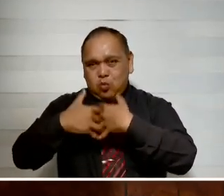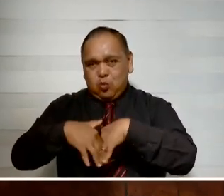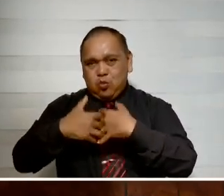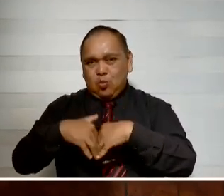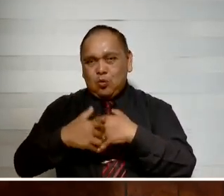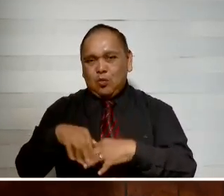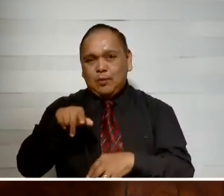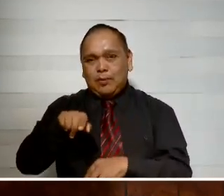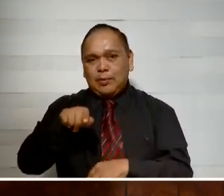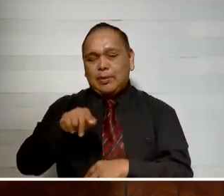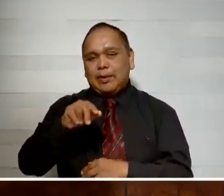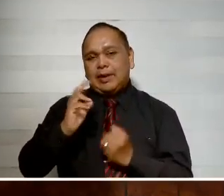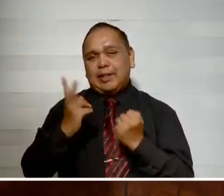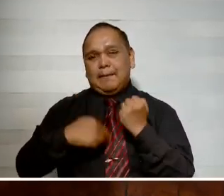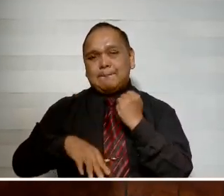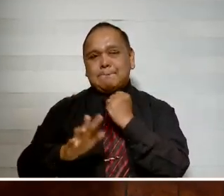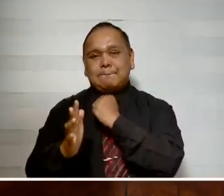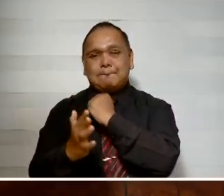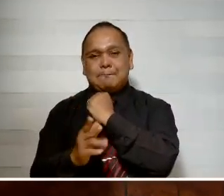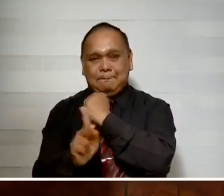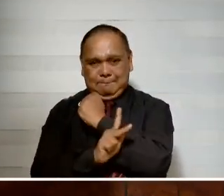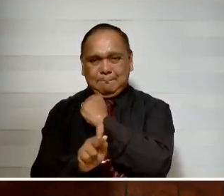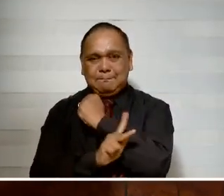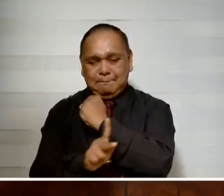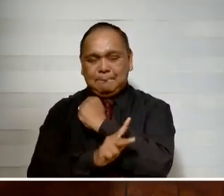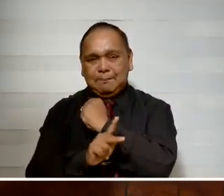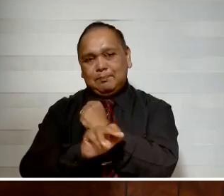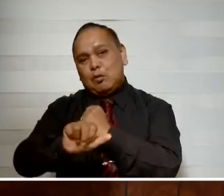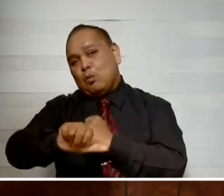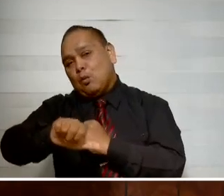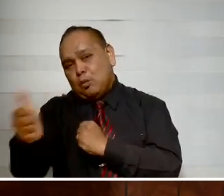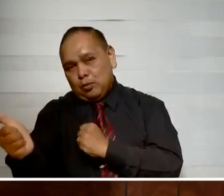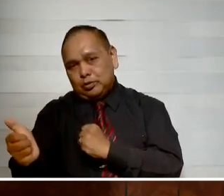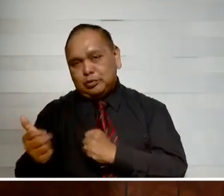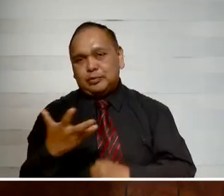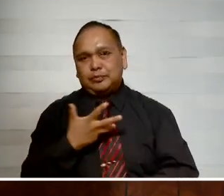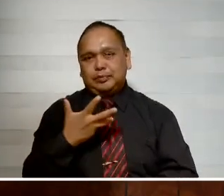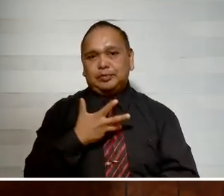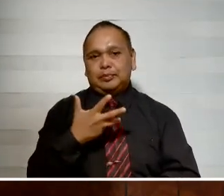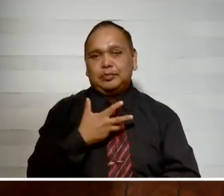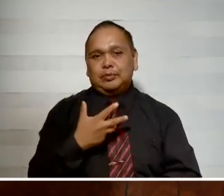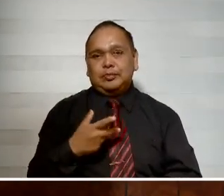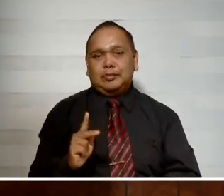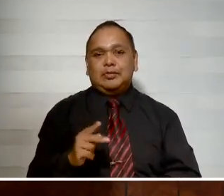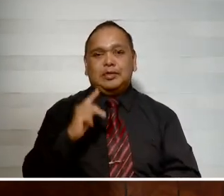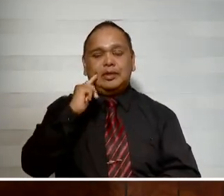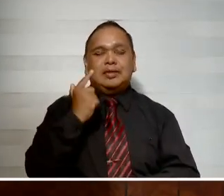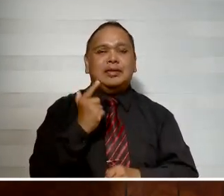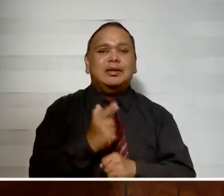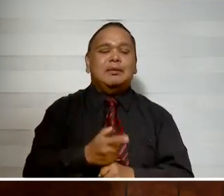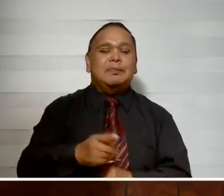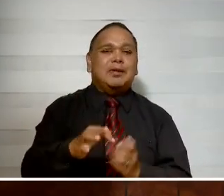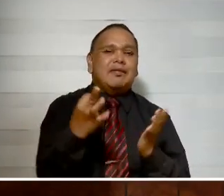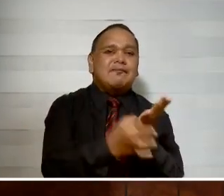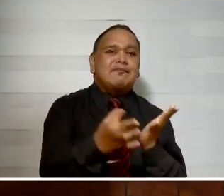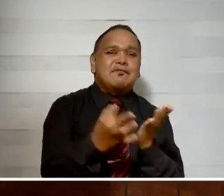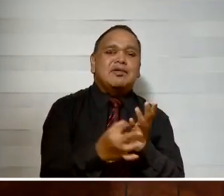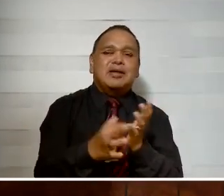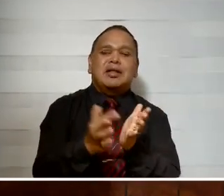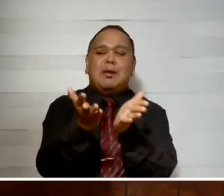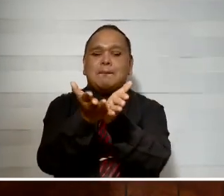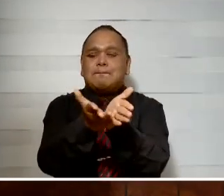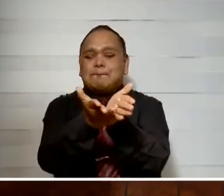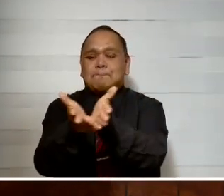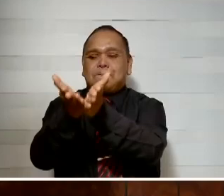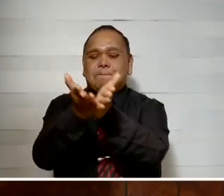acrílico, el que estaba, había otro que tenían, que ese sí ya se da por chatarra, pero este lo podemos poner,